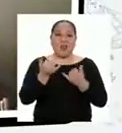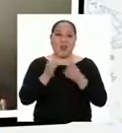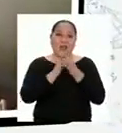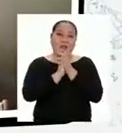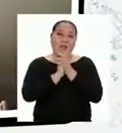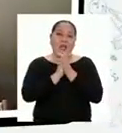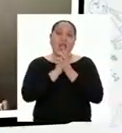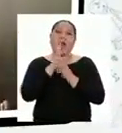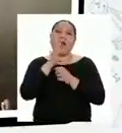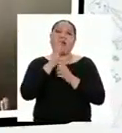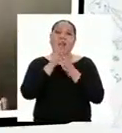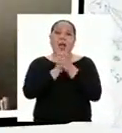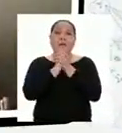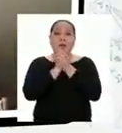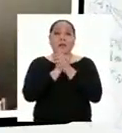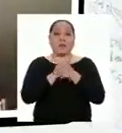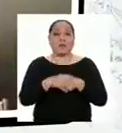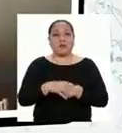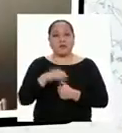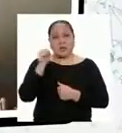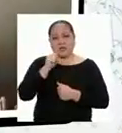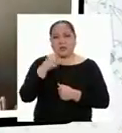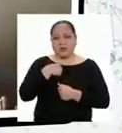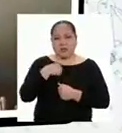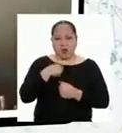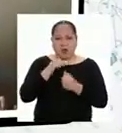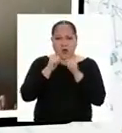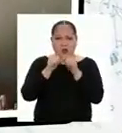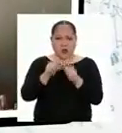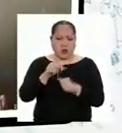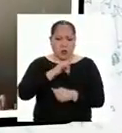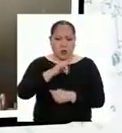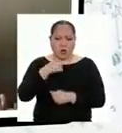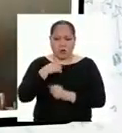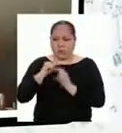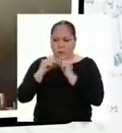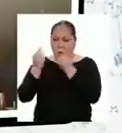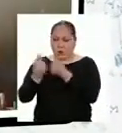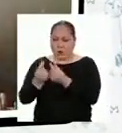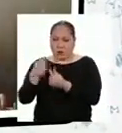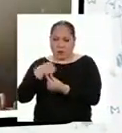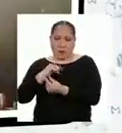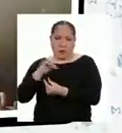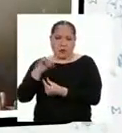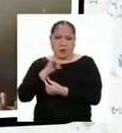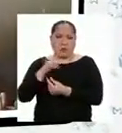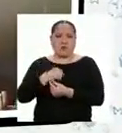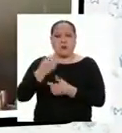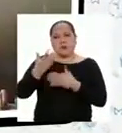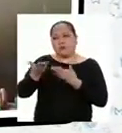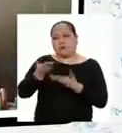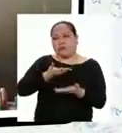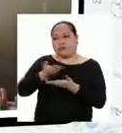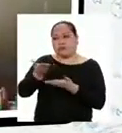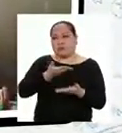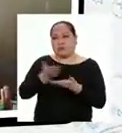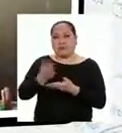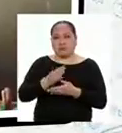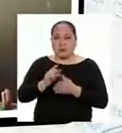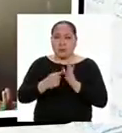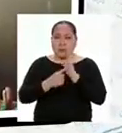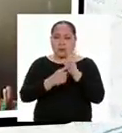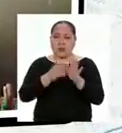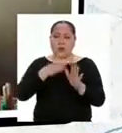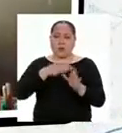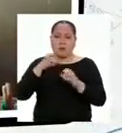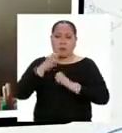amigos. Sí, sigo siendo la misma al estar en grupo, porque puedo interactuar y expresar mis emociones